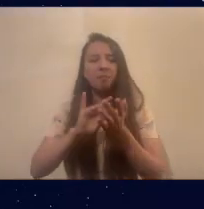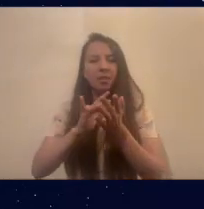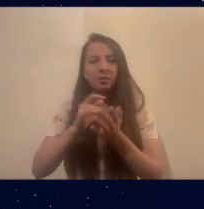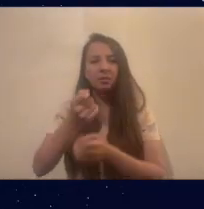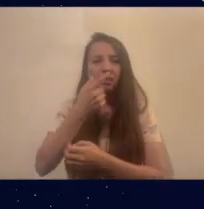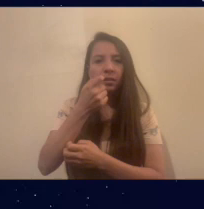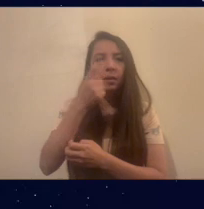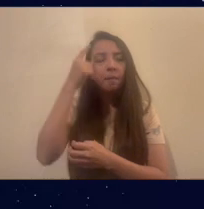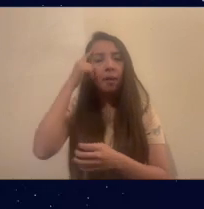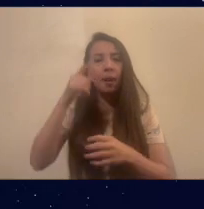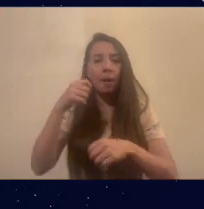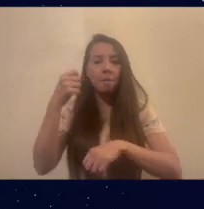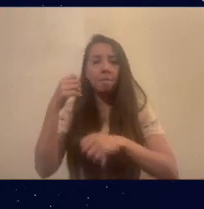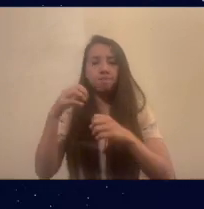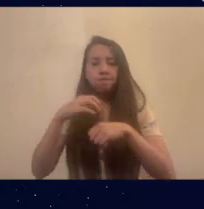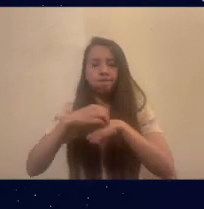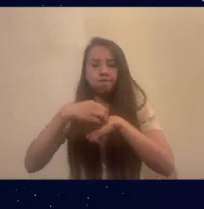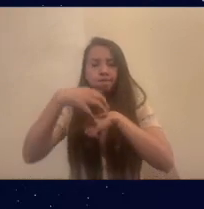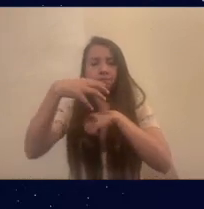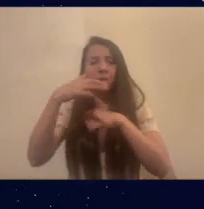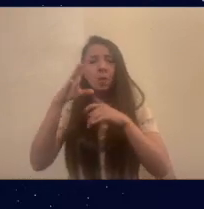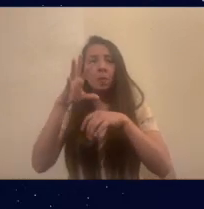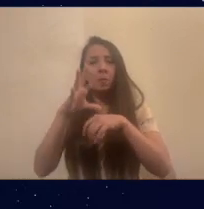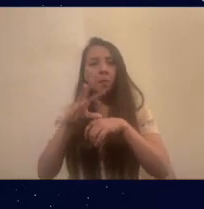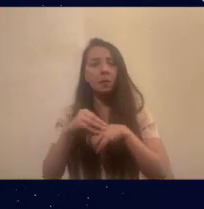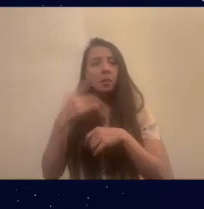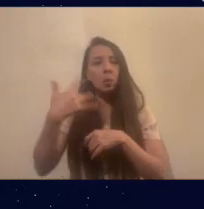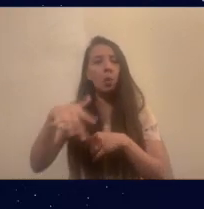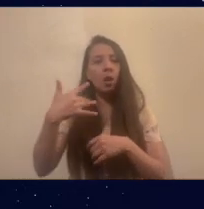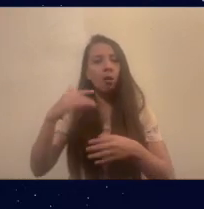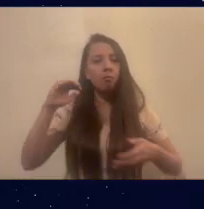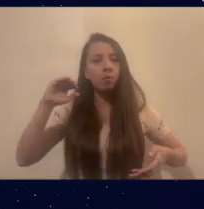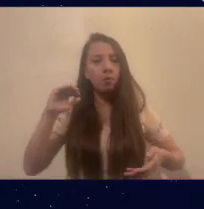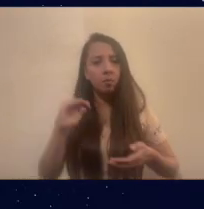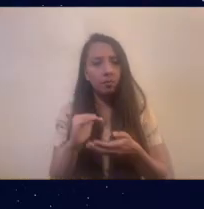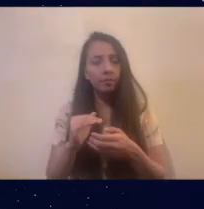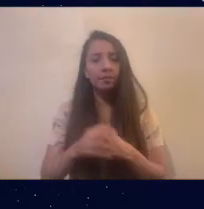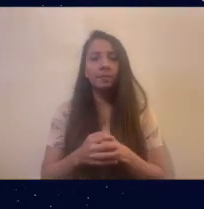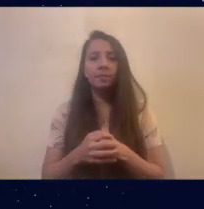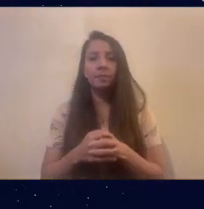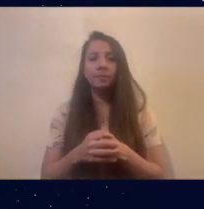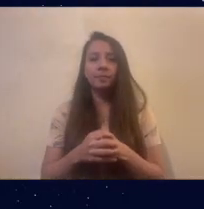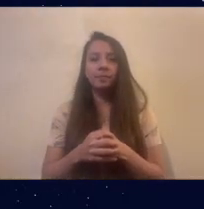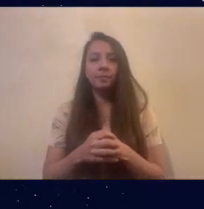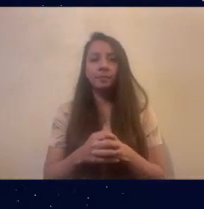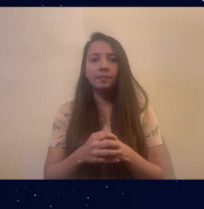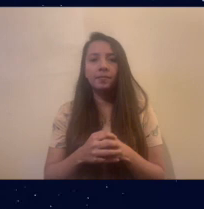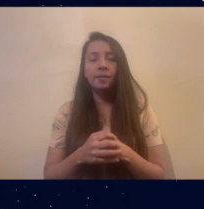medicinales con potencial antiinflamatorio y antirreumático. También tiene